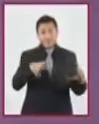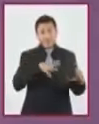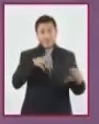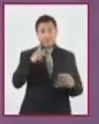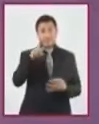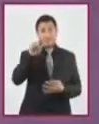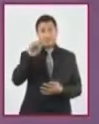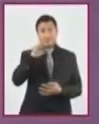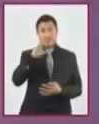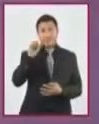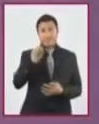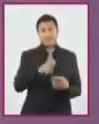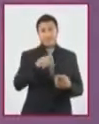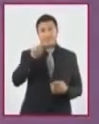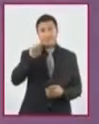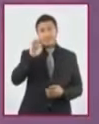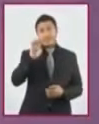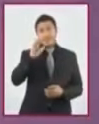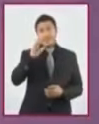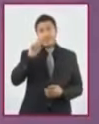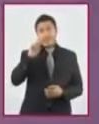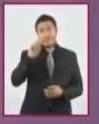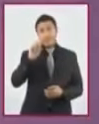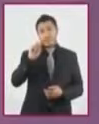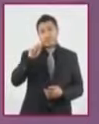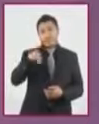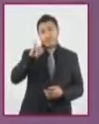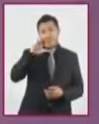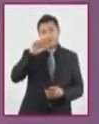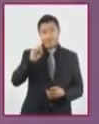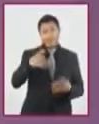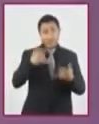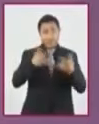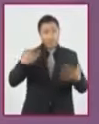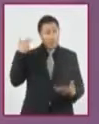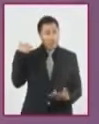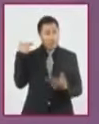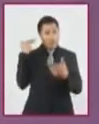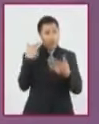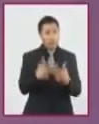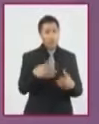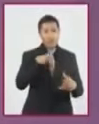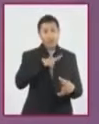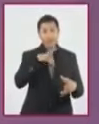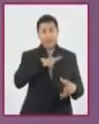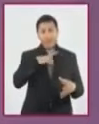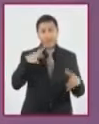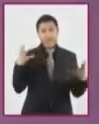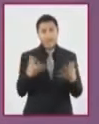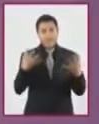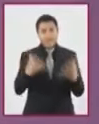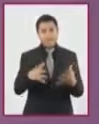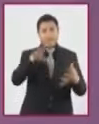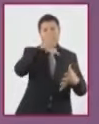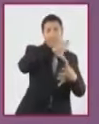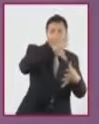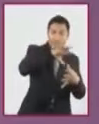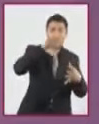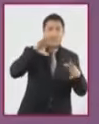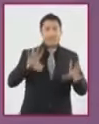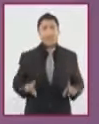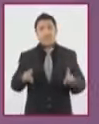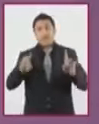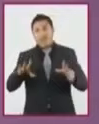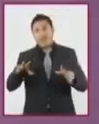placas tectónicas en movimiento que a lo largo de la historia de nuestro planeta han dado forma a los continentes y a la mayoría de los